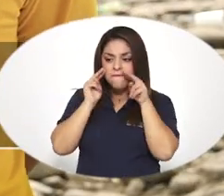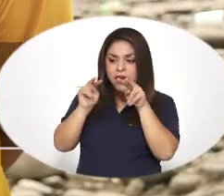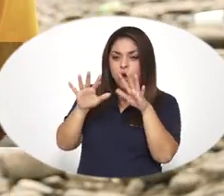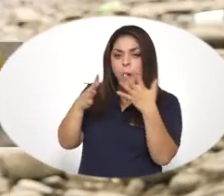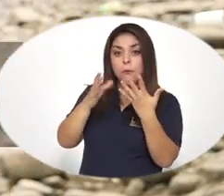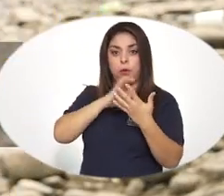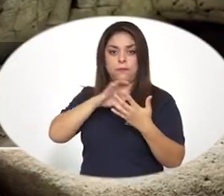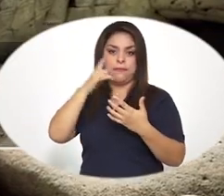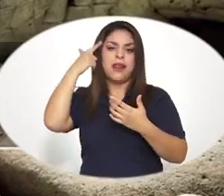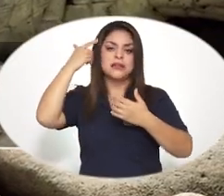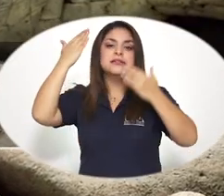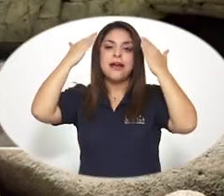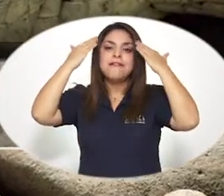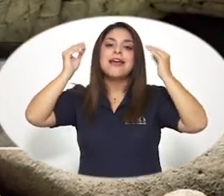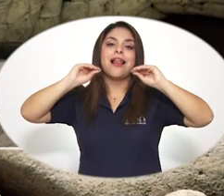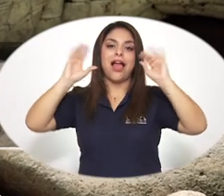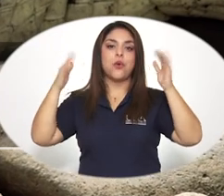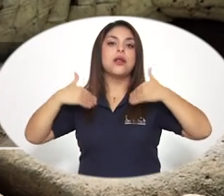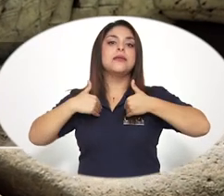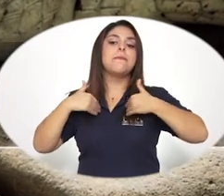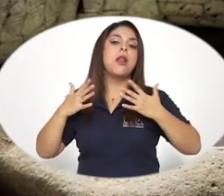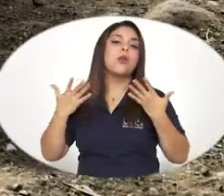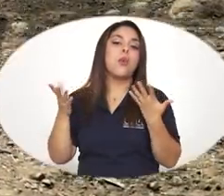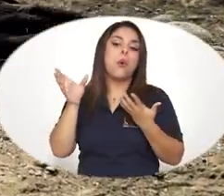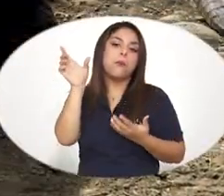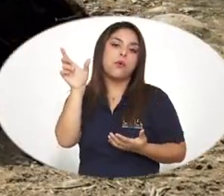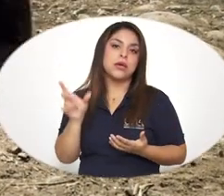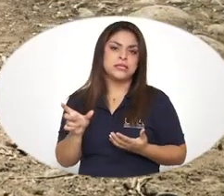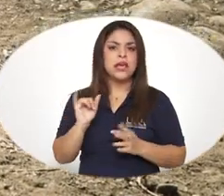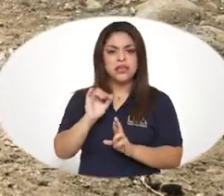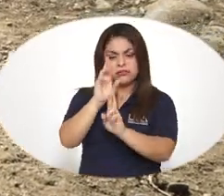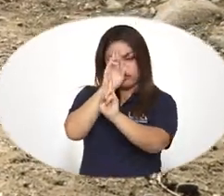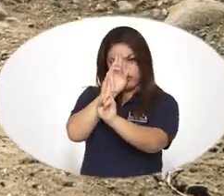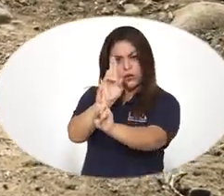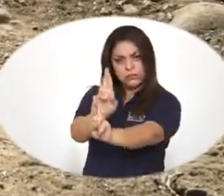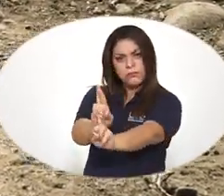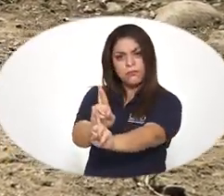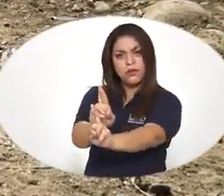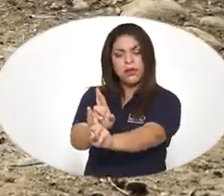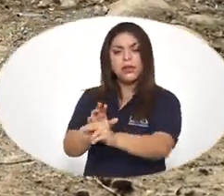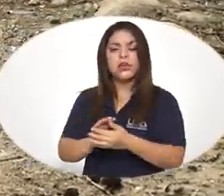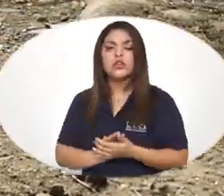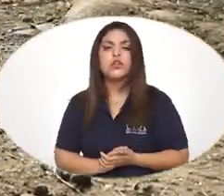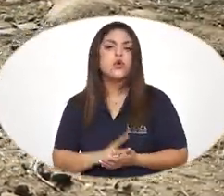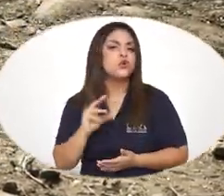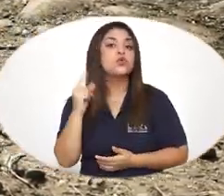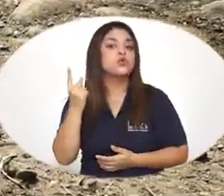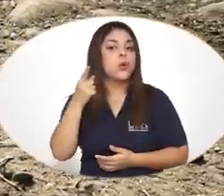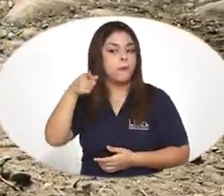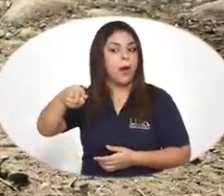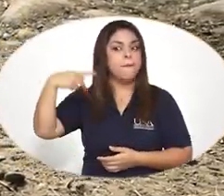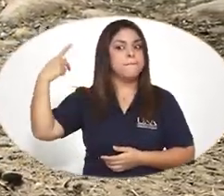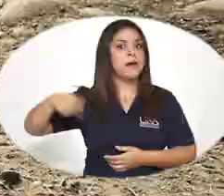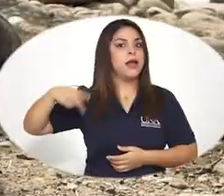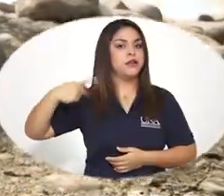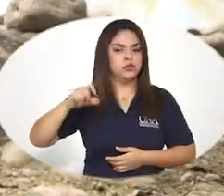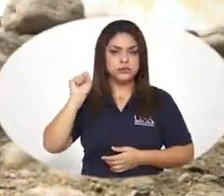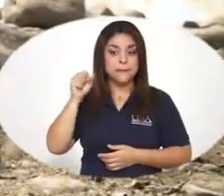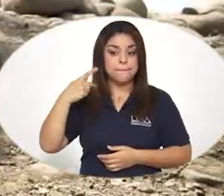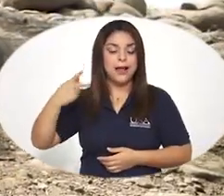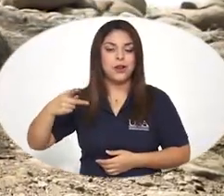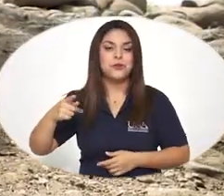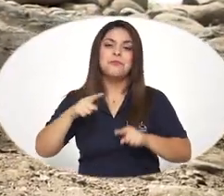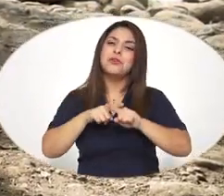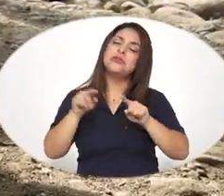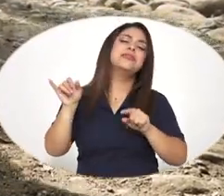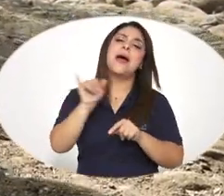demás, para tener una idea clara del animal y guardarle más respeto aún, no solo desde el aspecto del peligro que